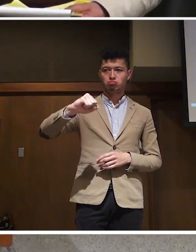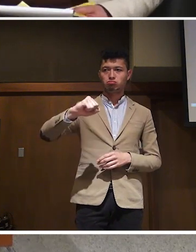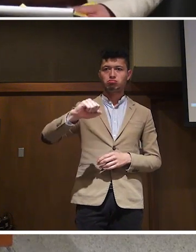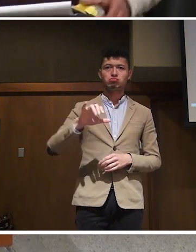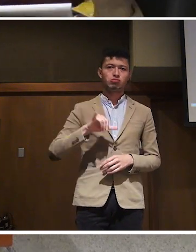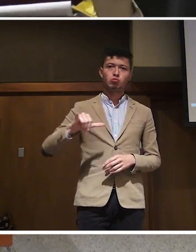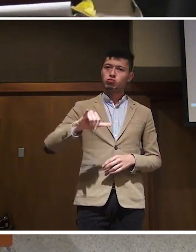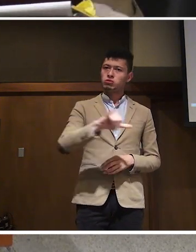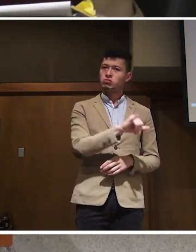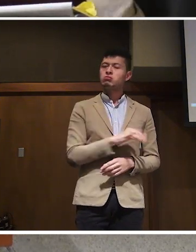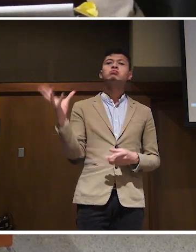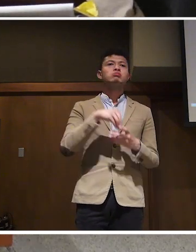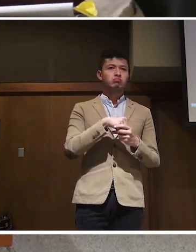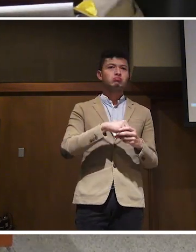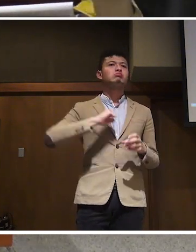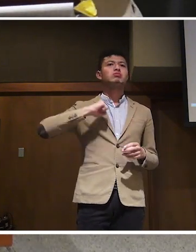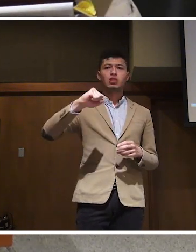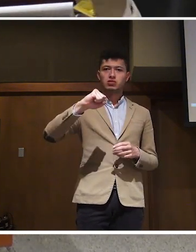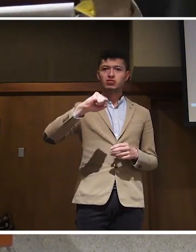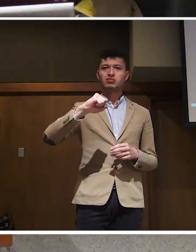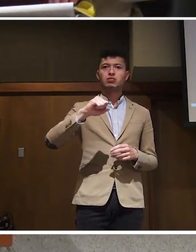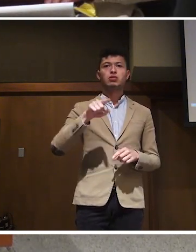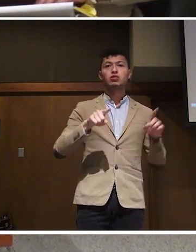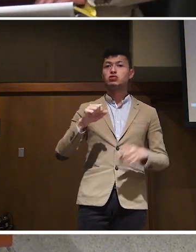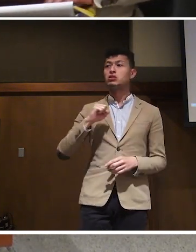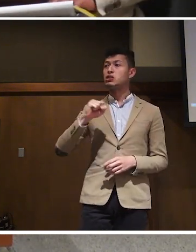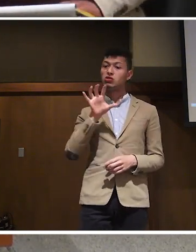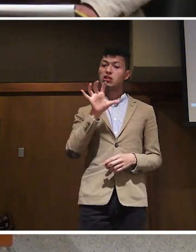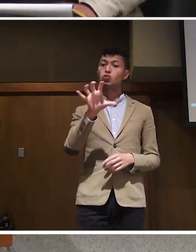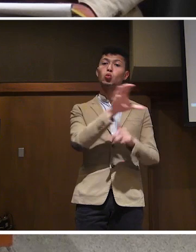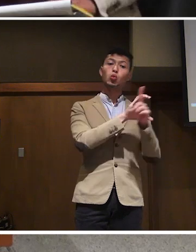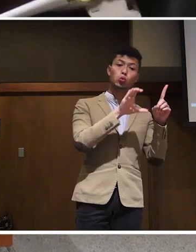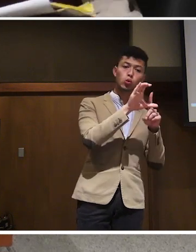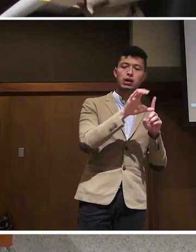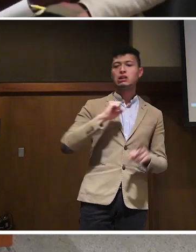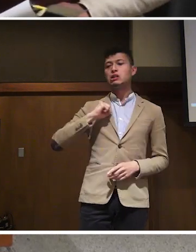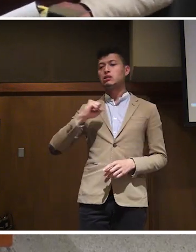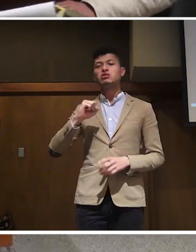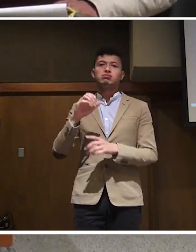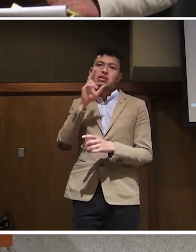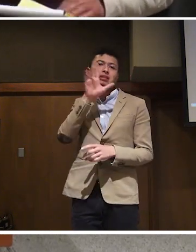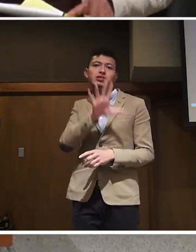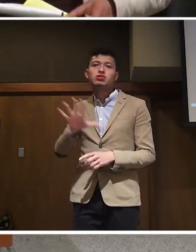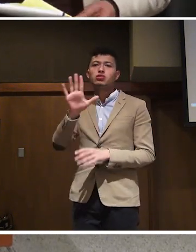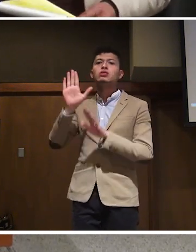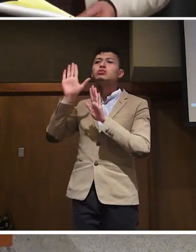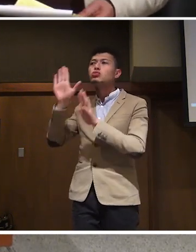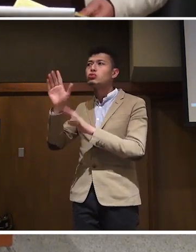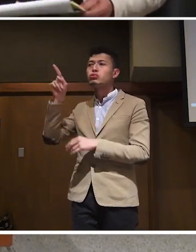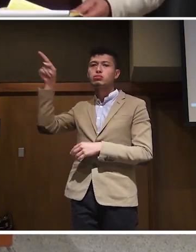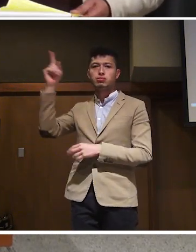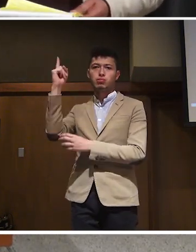términos políticos, porque a veces se habla de nación en términos políticos y nación en términos culturales. Y en términos culturales se